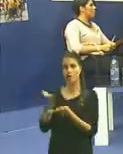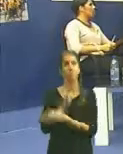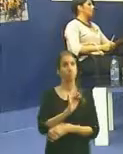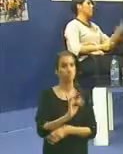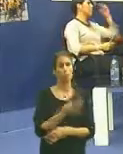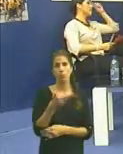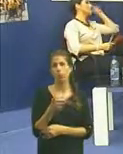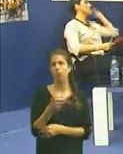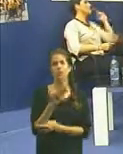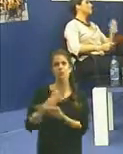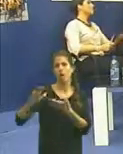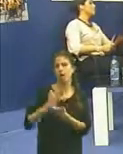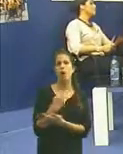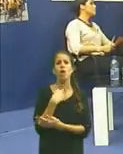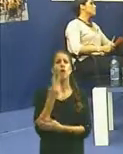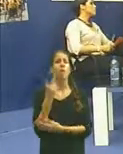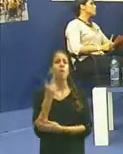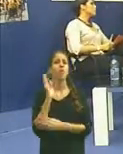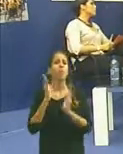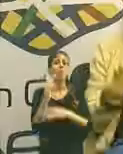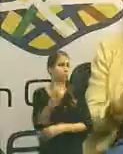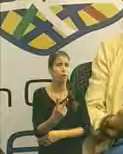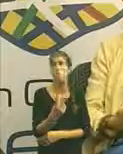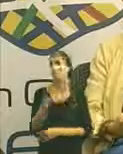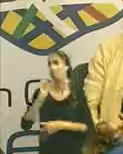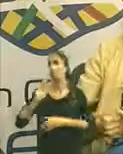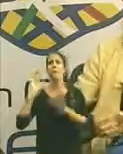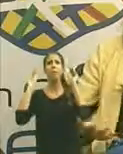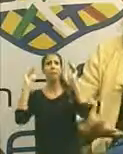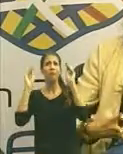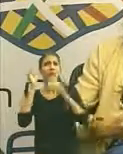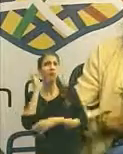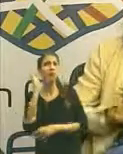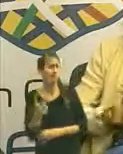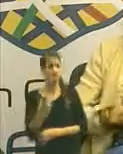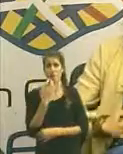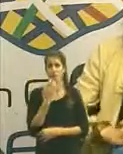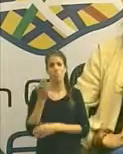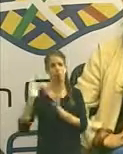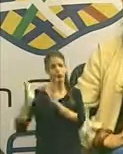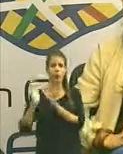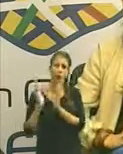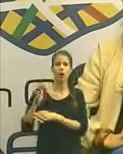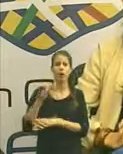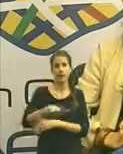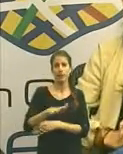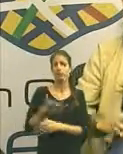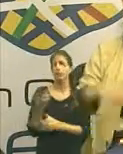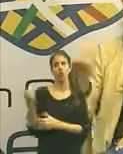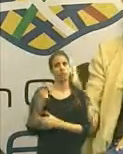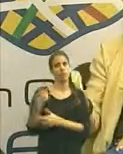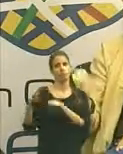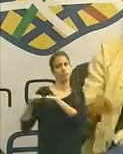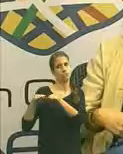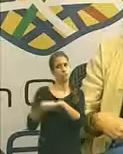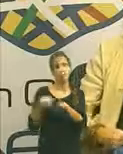Es importante. Aunque sean dos logopedas los que vayan a trabajar, aunque sean dos pedagogas, siempre intentamos trabajar en la misma dirección, tanto con